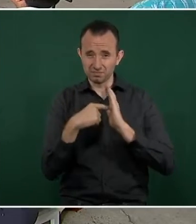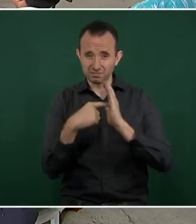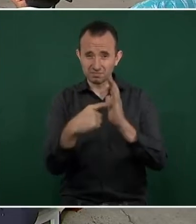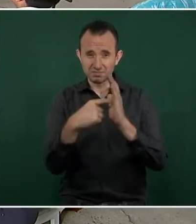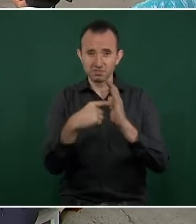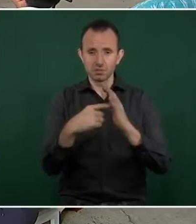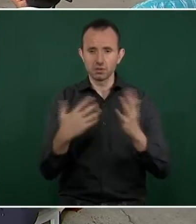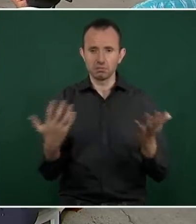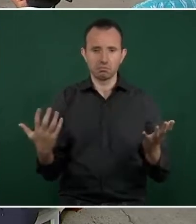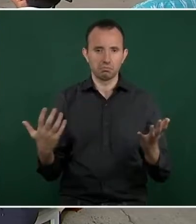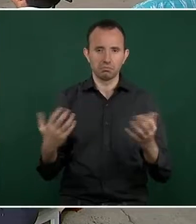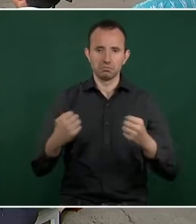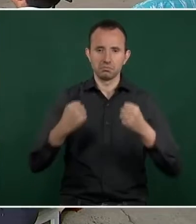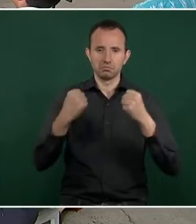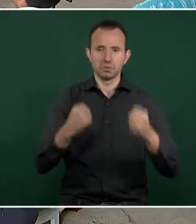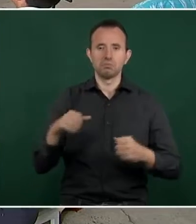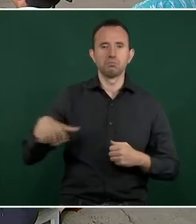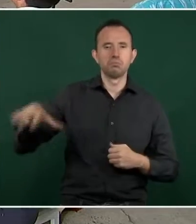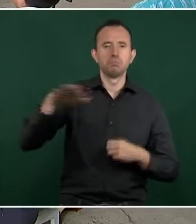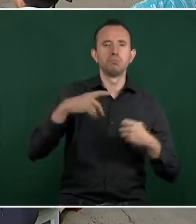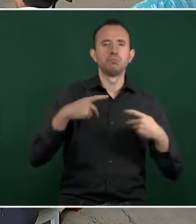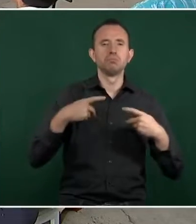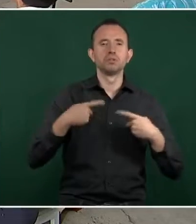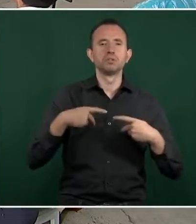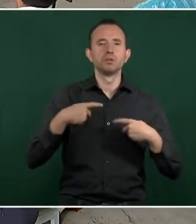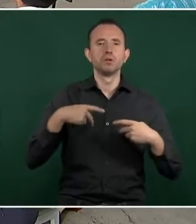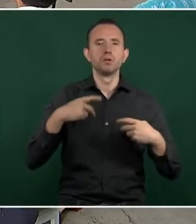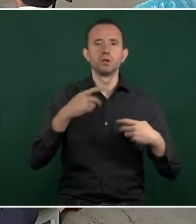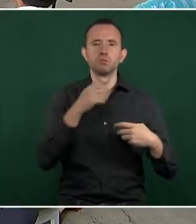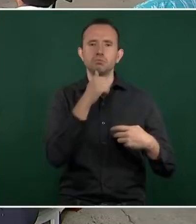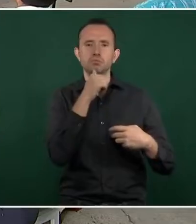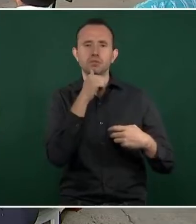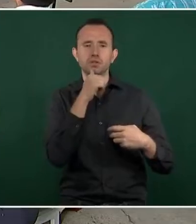sabe. Porque todavía